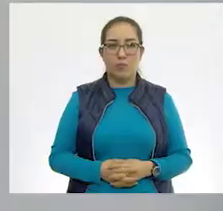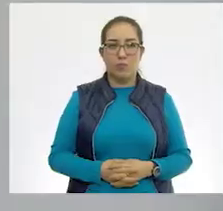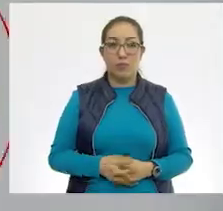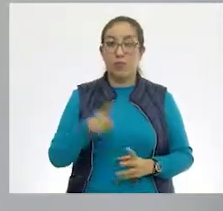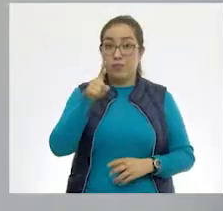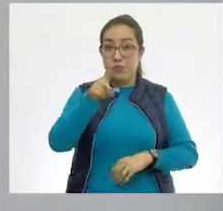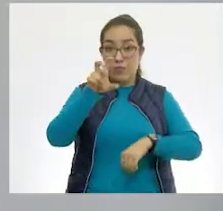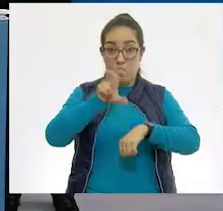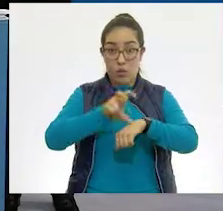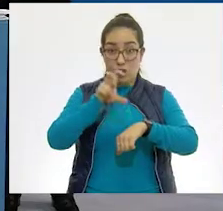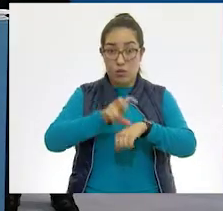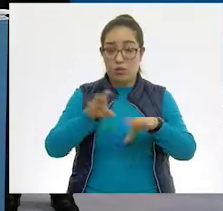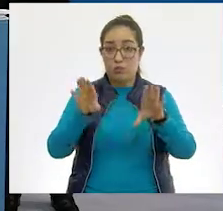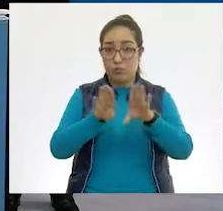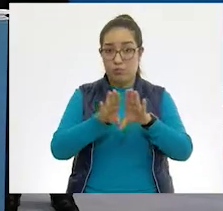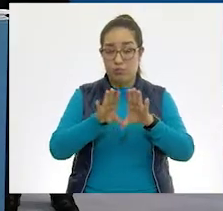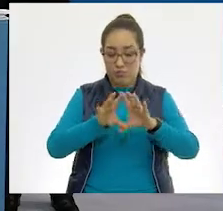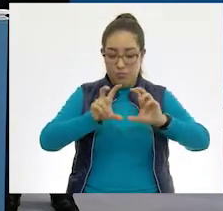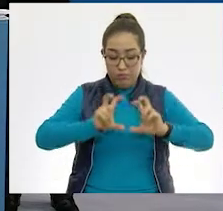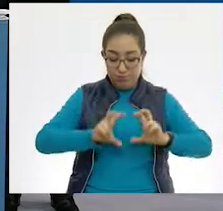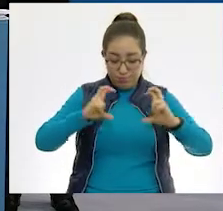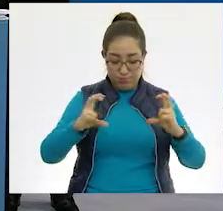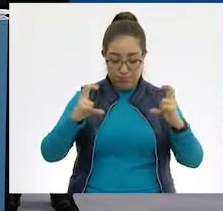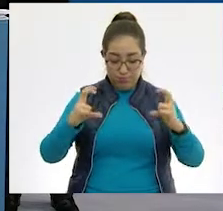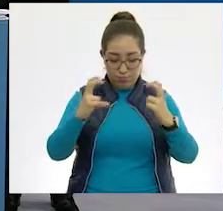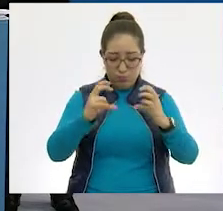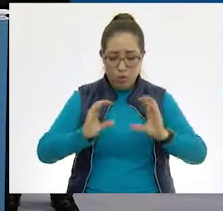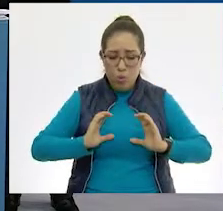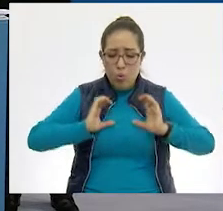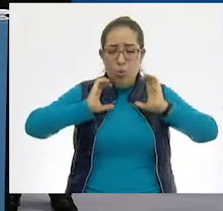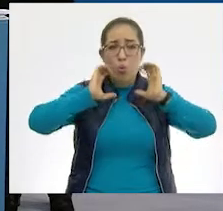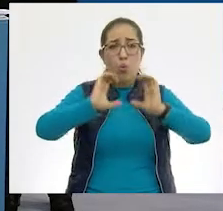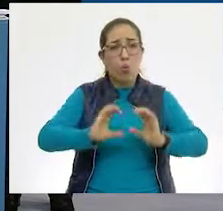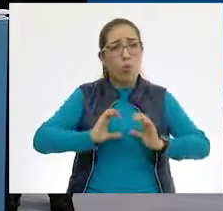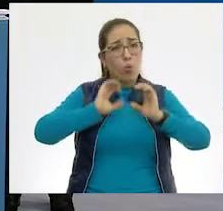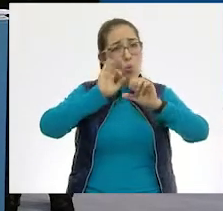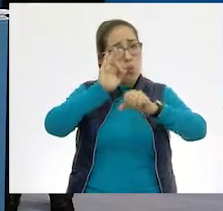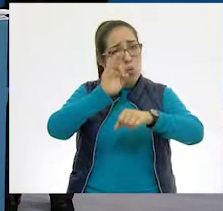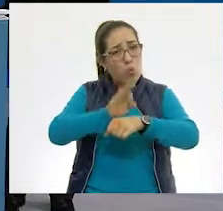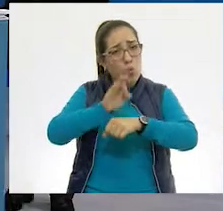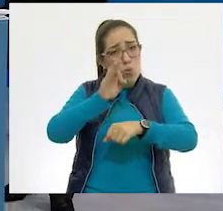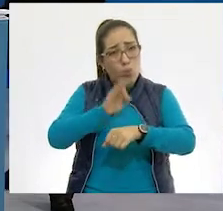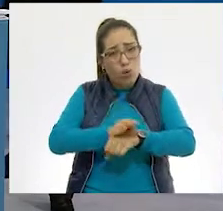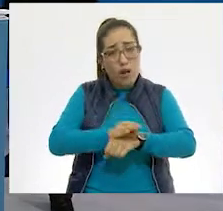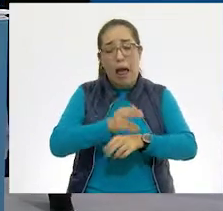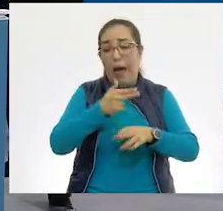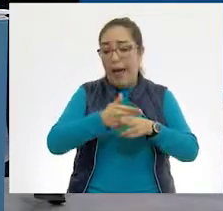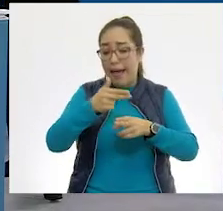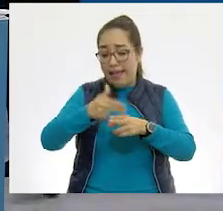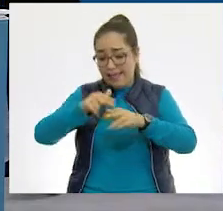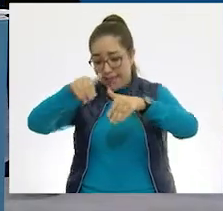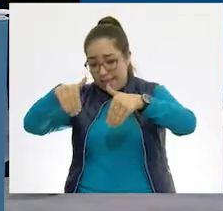Ponen huevos amnióticos, los cuidan después de su eclosión.